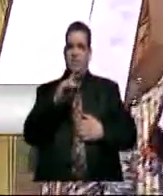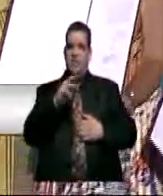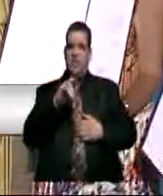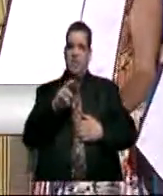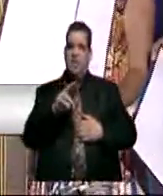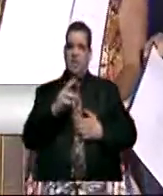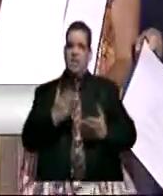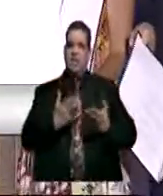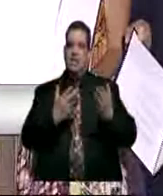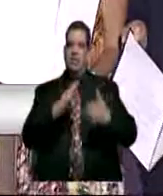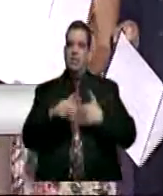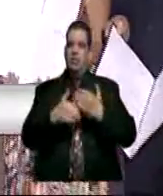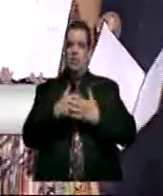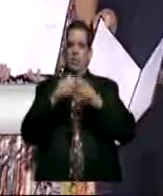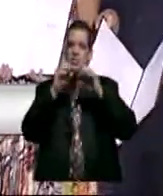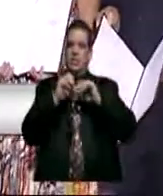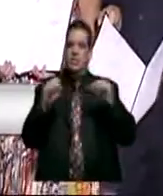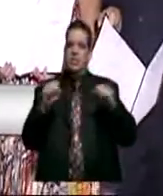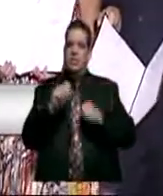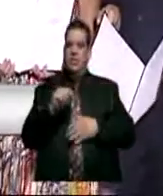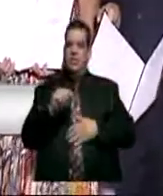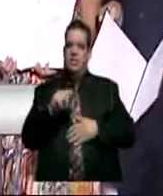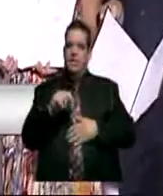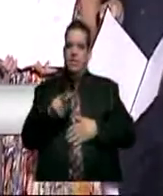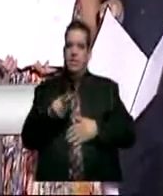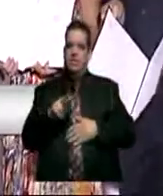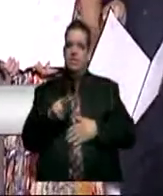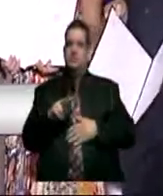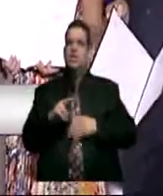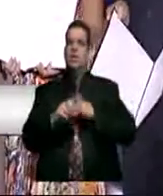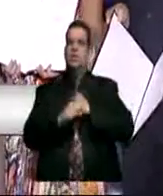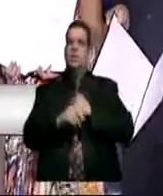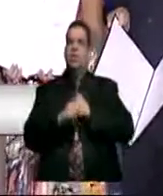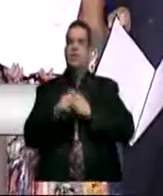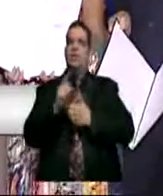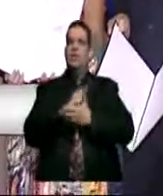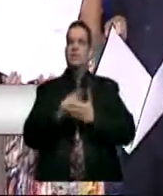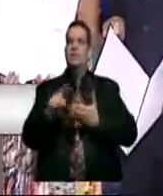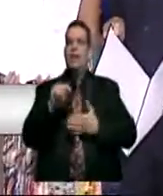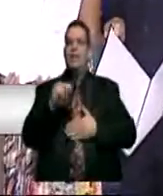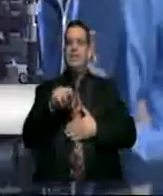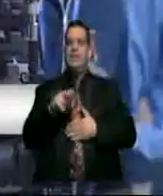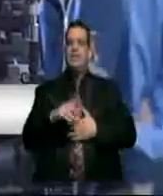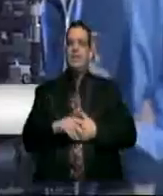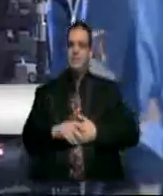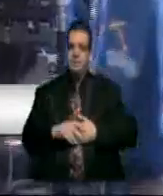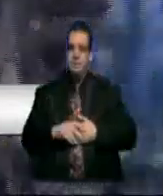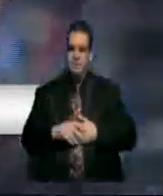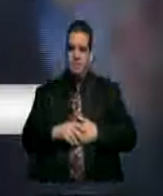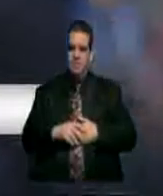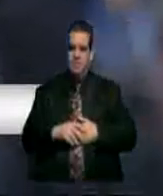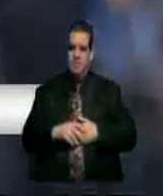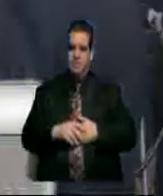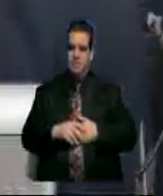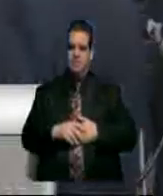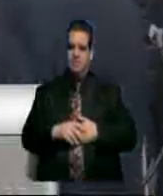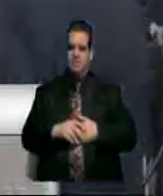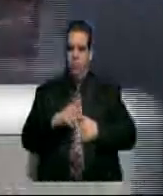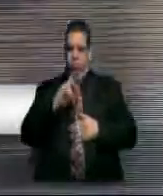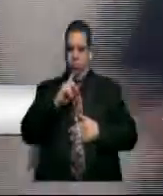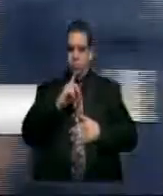a todos los presidentes de los canales del país la proclama de la Semana de la Televisión. La verdad es que el